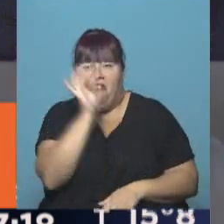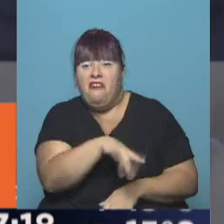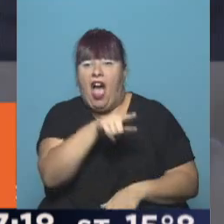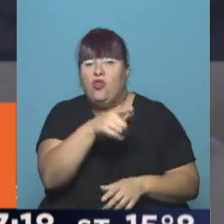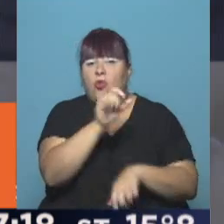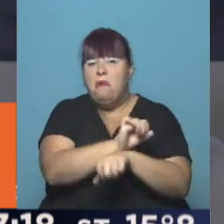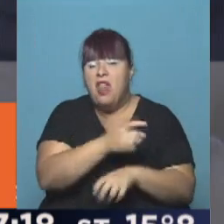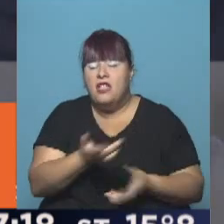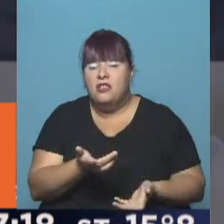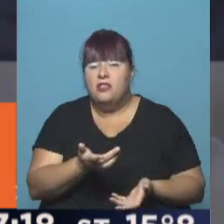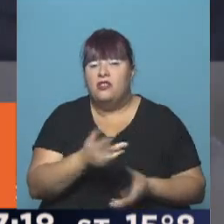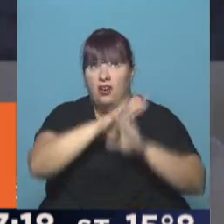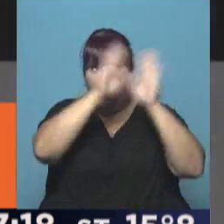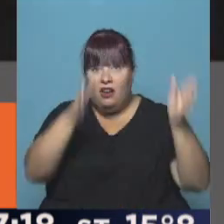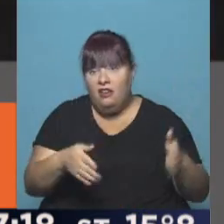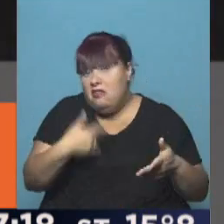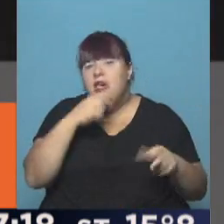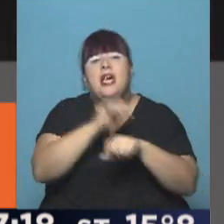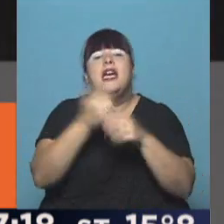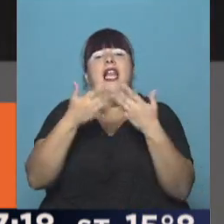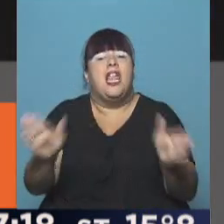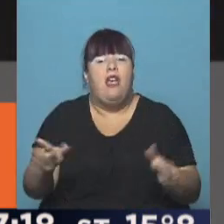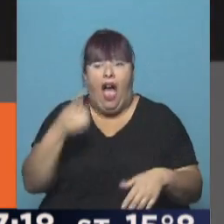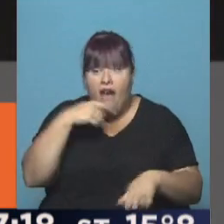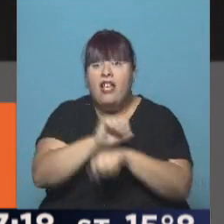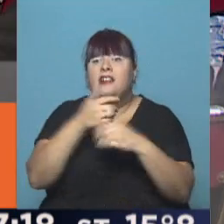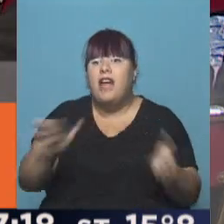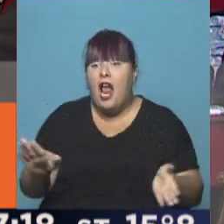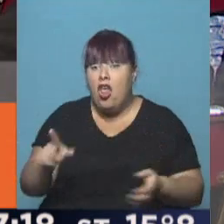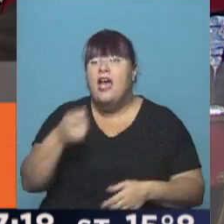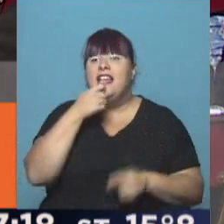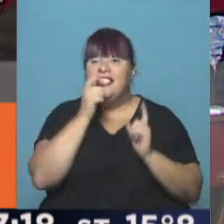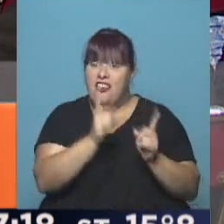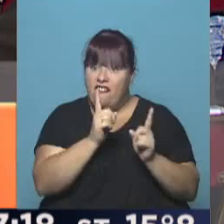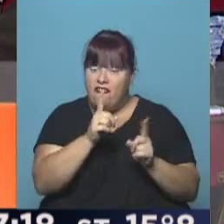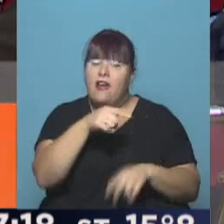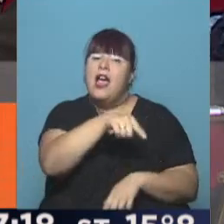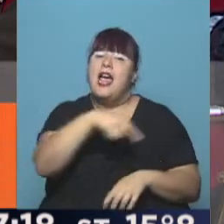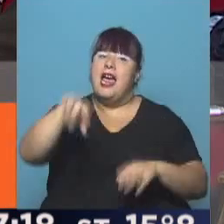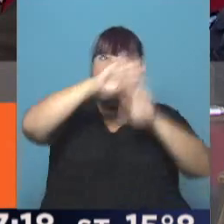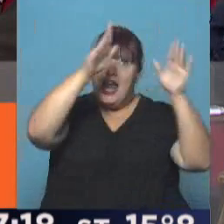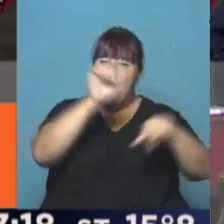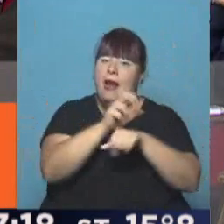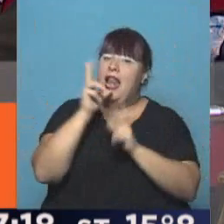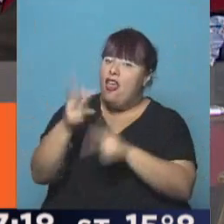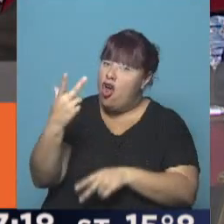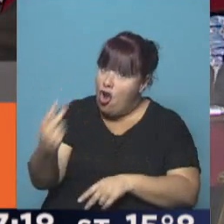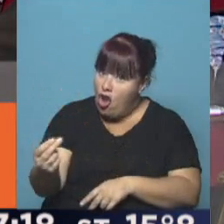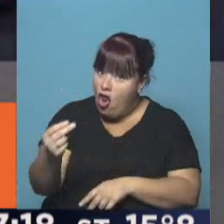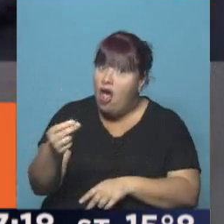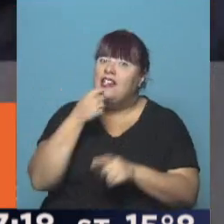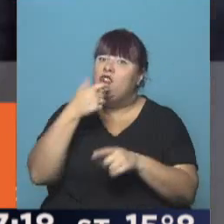ese servicio, dijo, sale. Y salió, y si hubiera seguido el consejo del Servicio Penitenciario